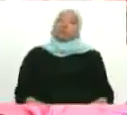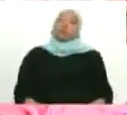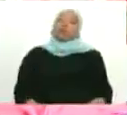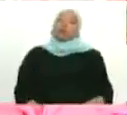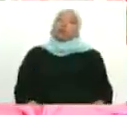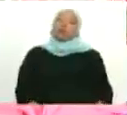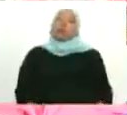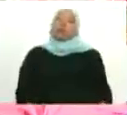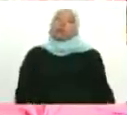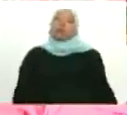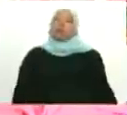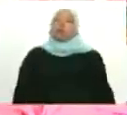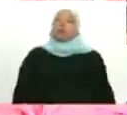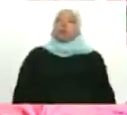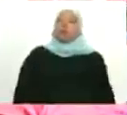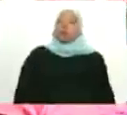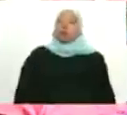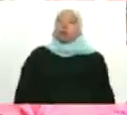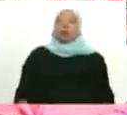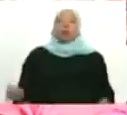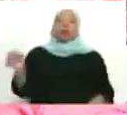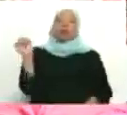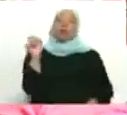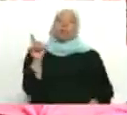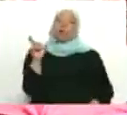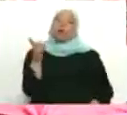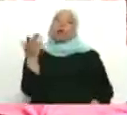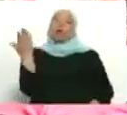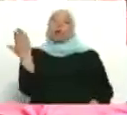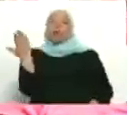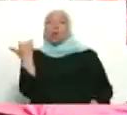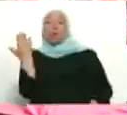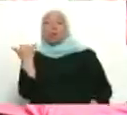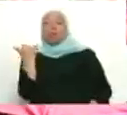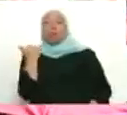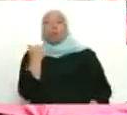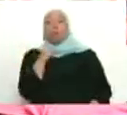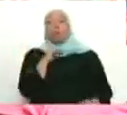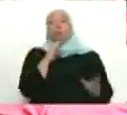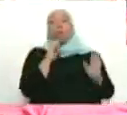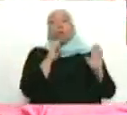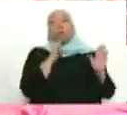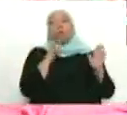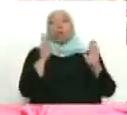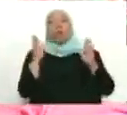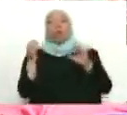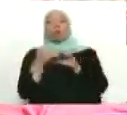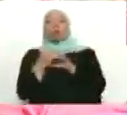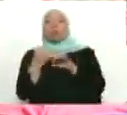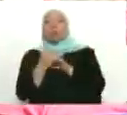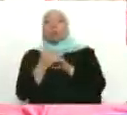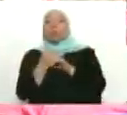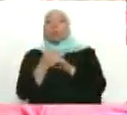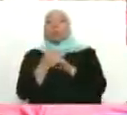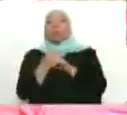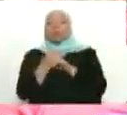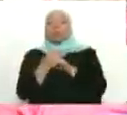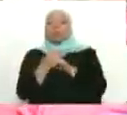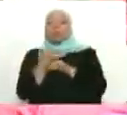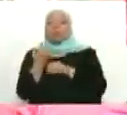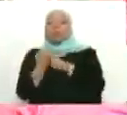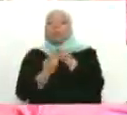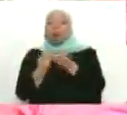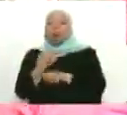Ahora el partido tiene desde abajo que organizarse. El partido tiene que